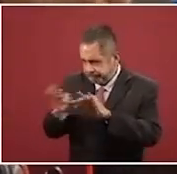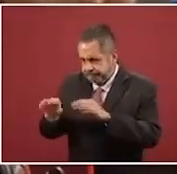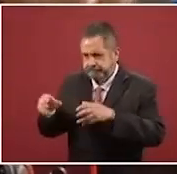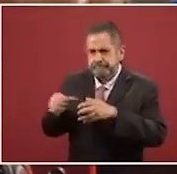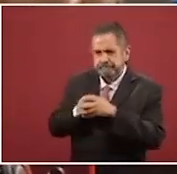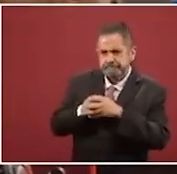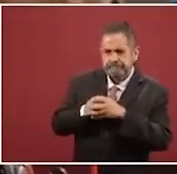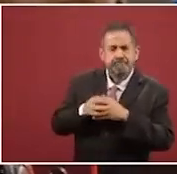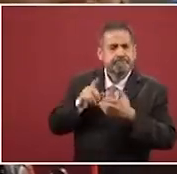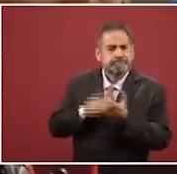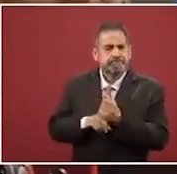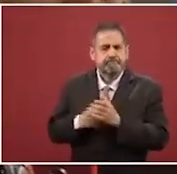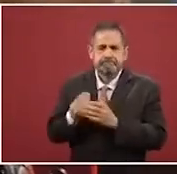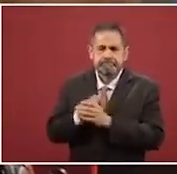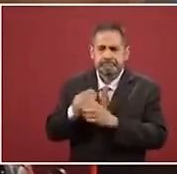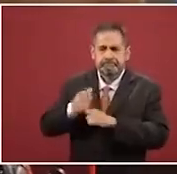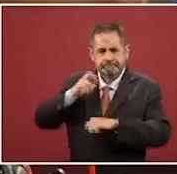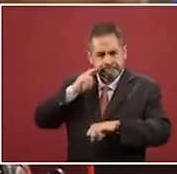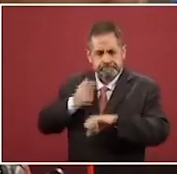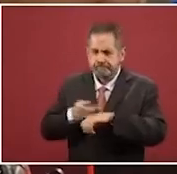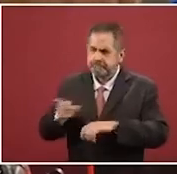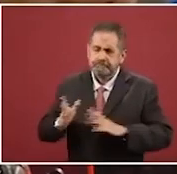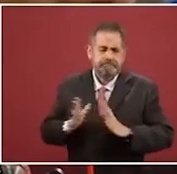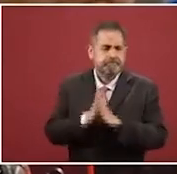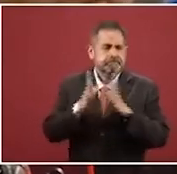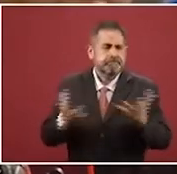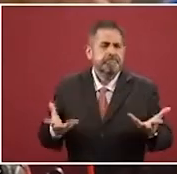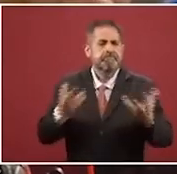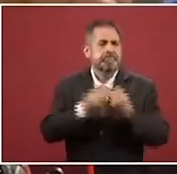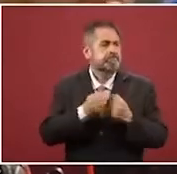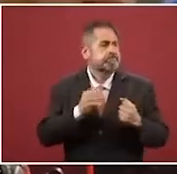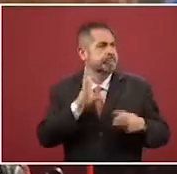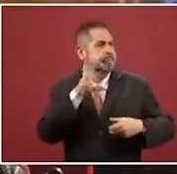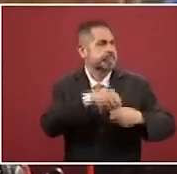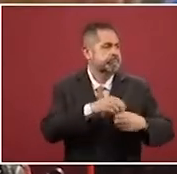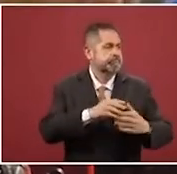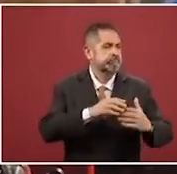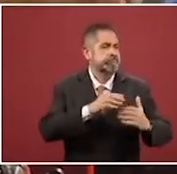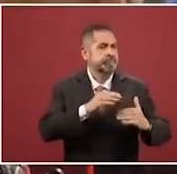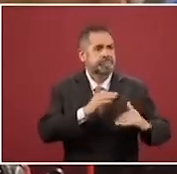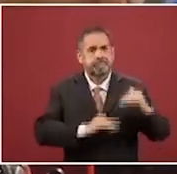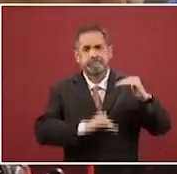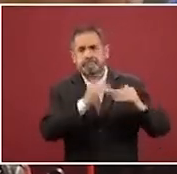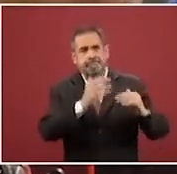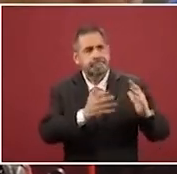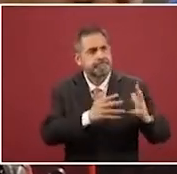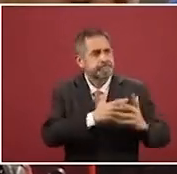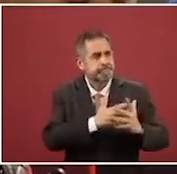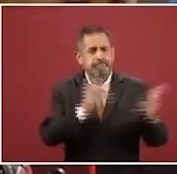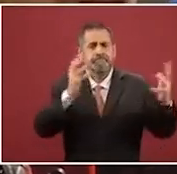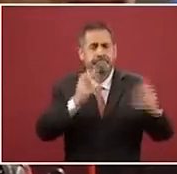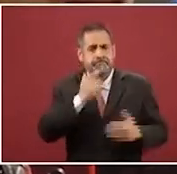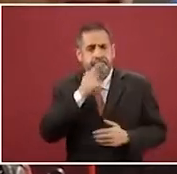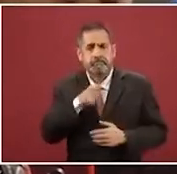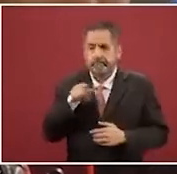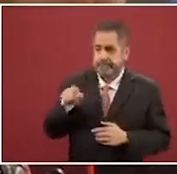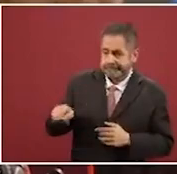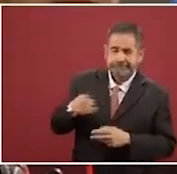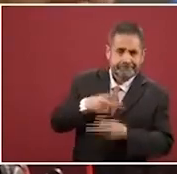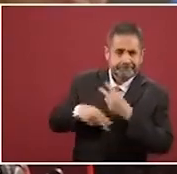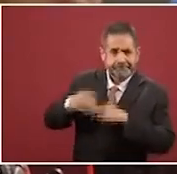pues hiciera alguna comisión para que formaran parte de estas grandes obras que usted está está haciendo y precisamente